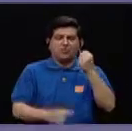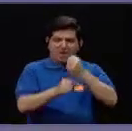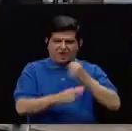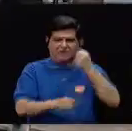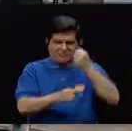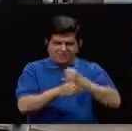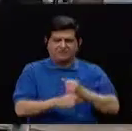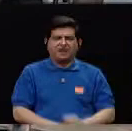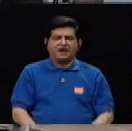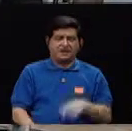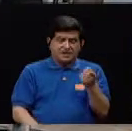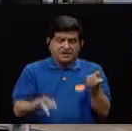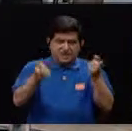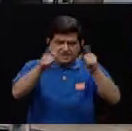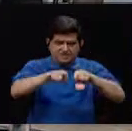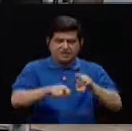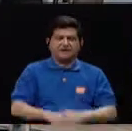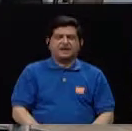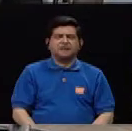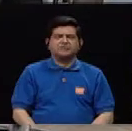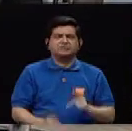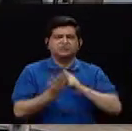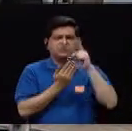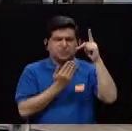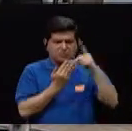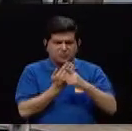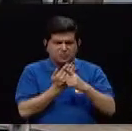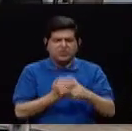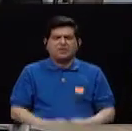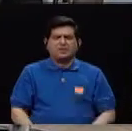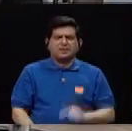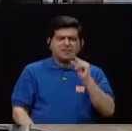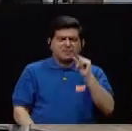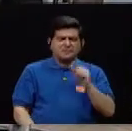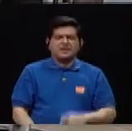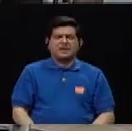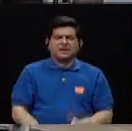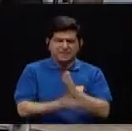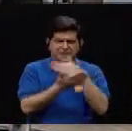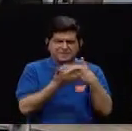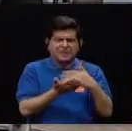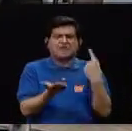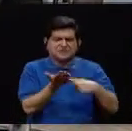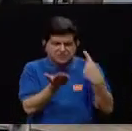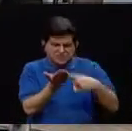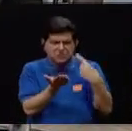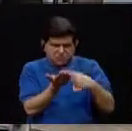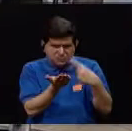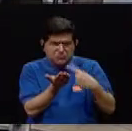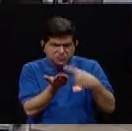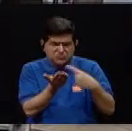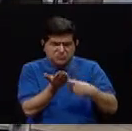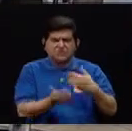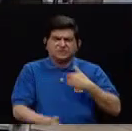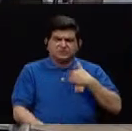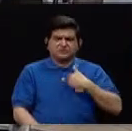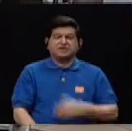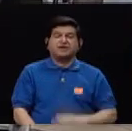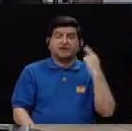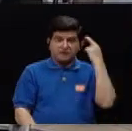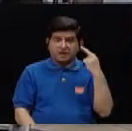Zaranda, que fue una serie de sketches muy buenos, muy polémicos, muy controversiales